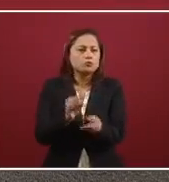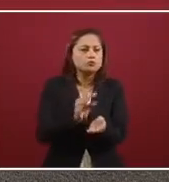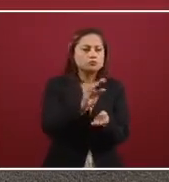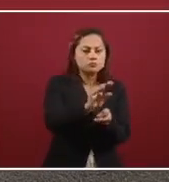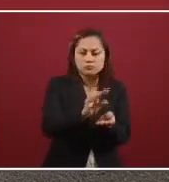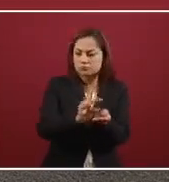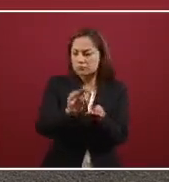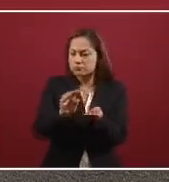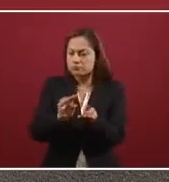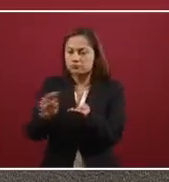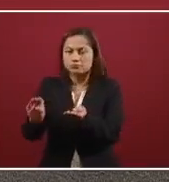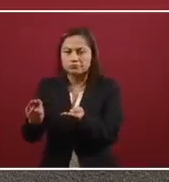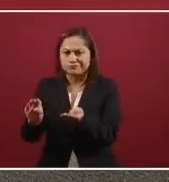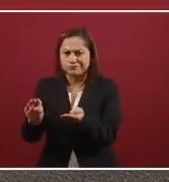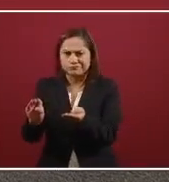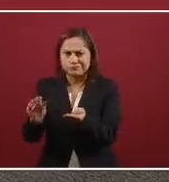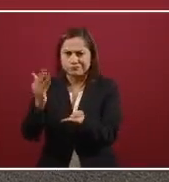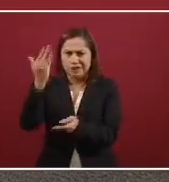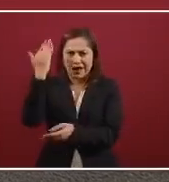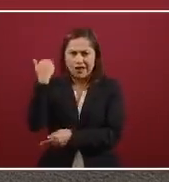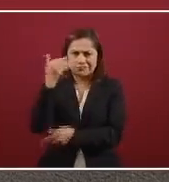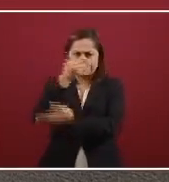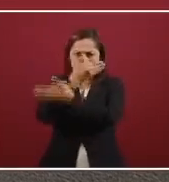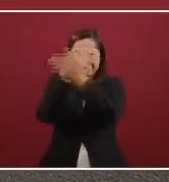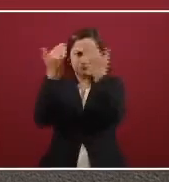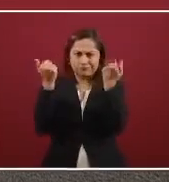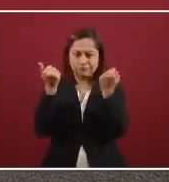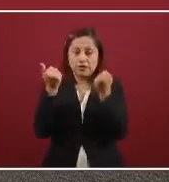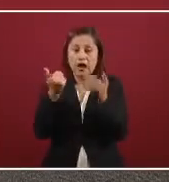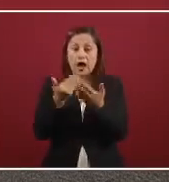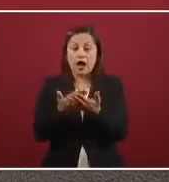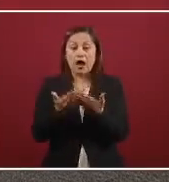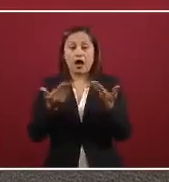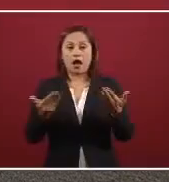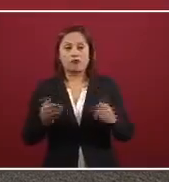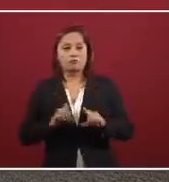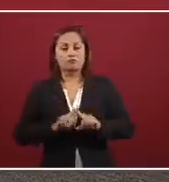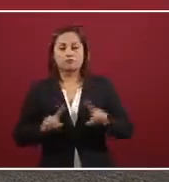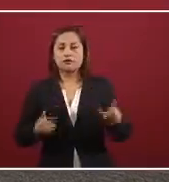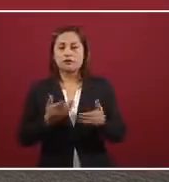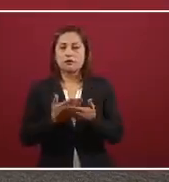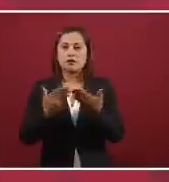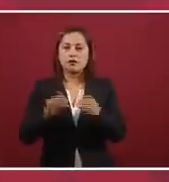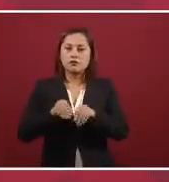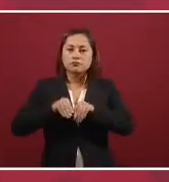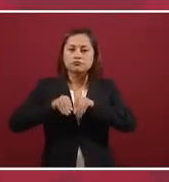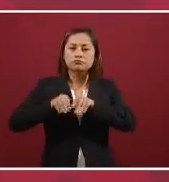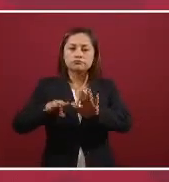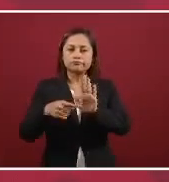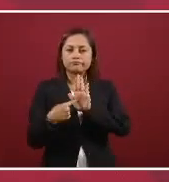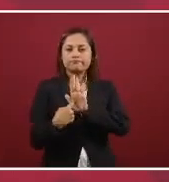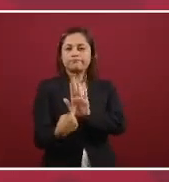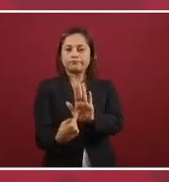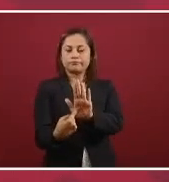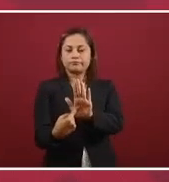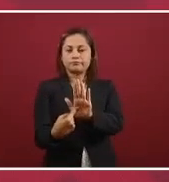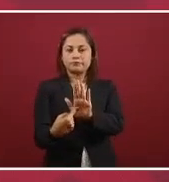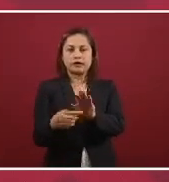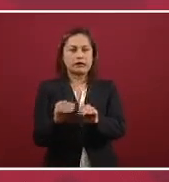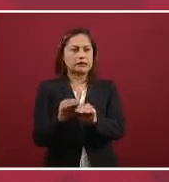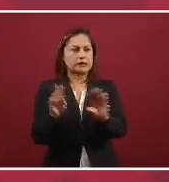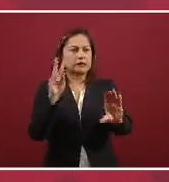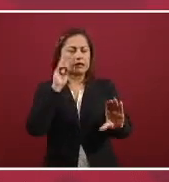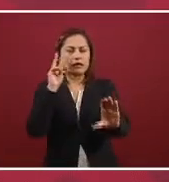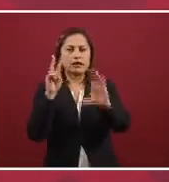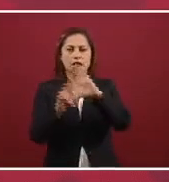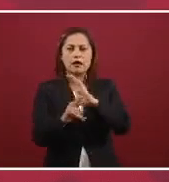se va a transparentar por completo. Se tiene que saber cuál es el